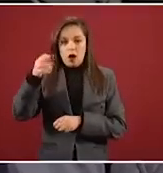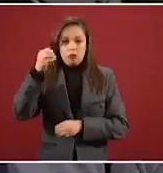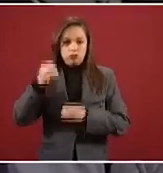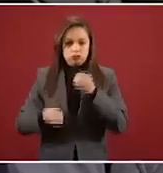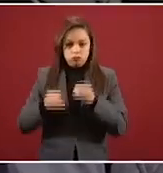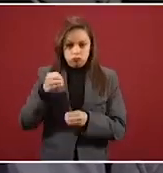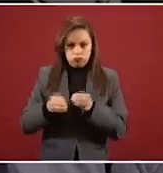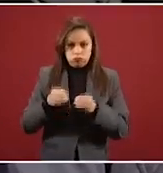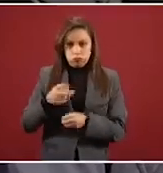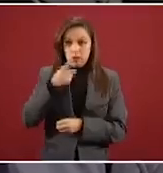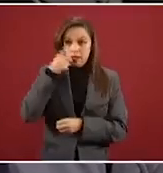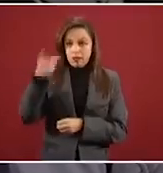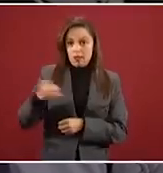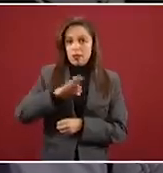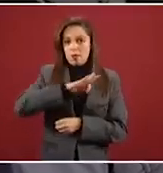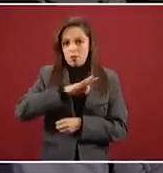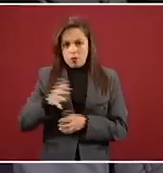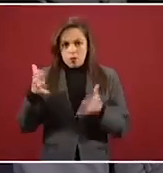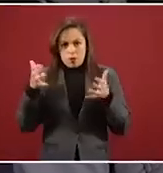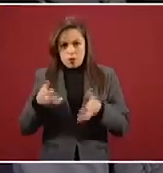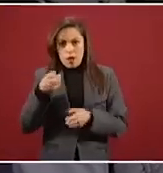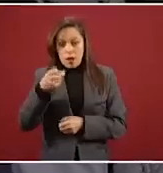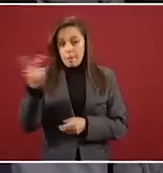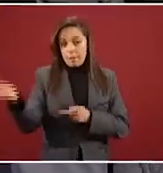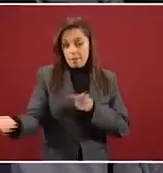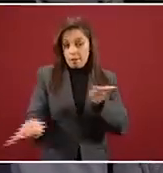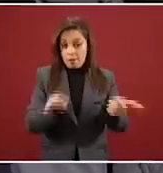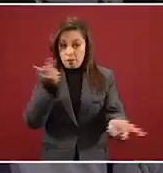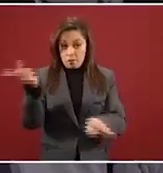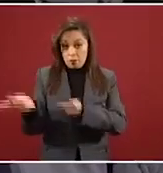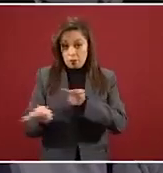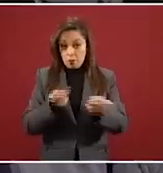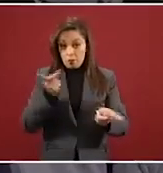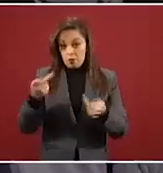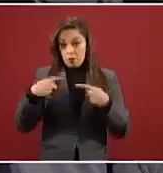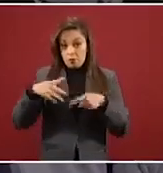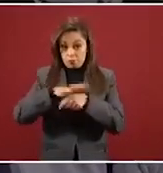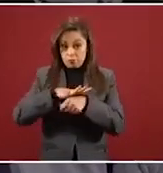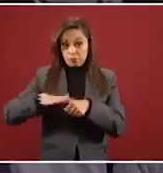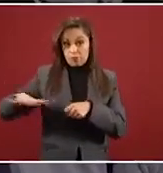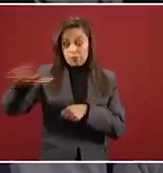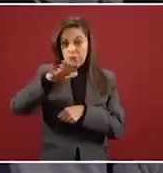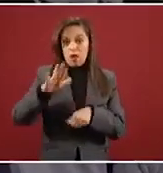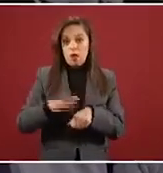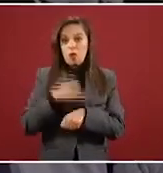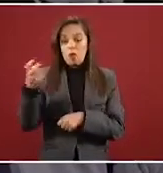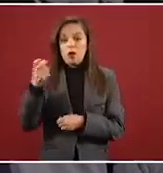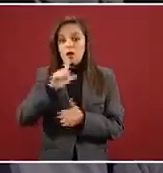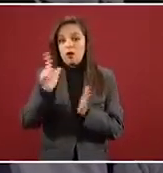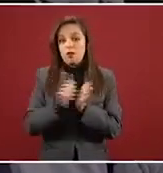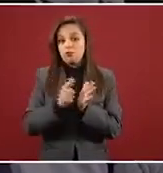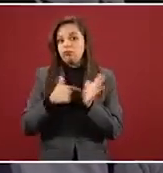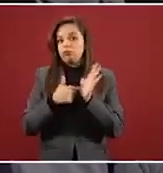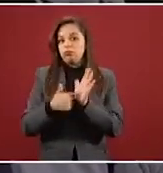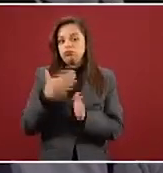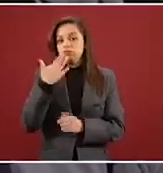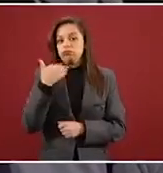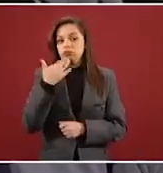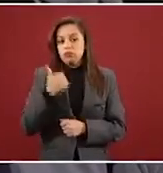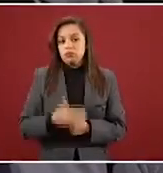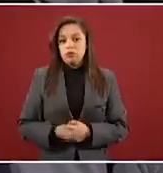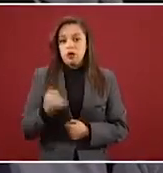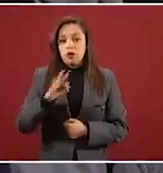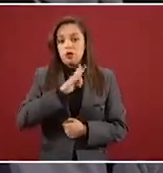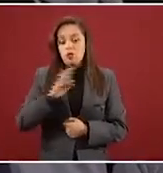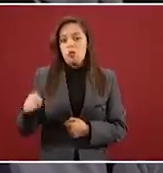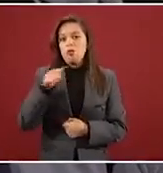legisladores, le han hablado sobre la posibilidad de hacer esta consulta? Porque sería a todas luces ilegal y sería muy fácilmente echada